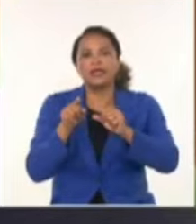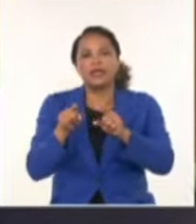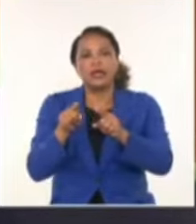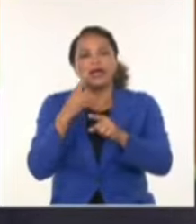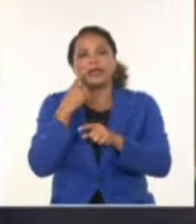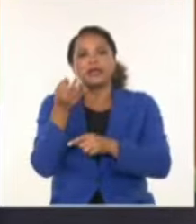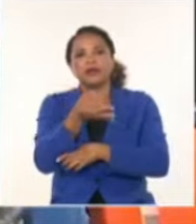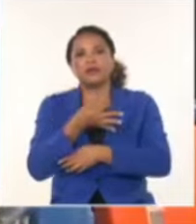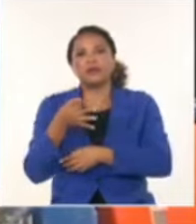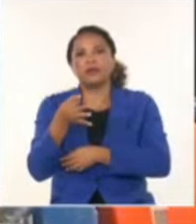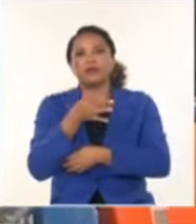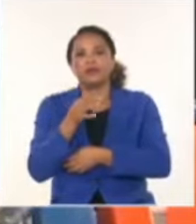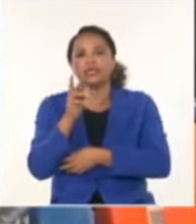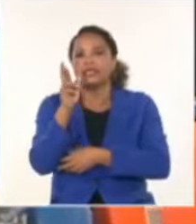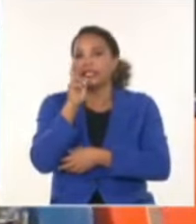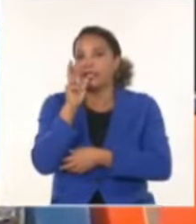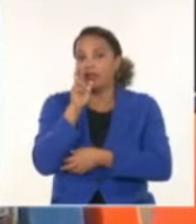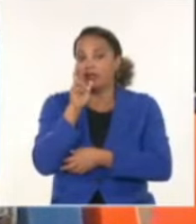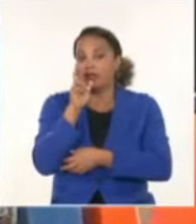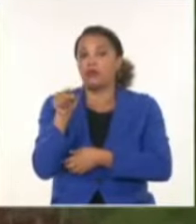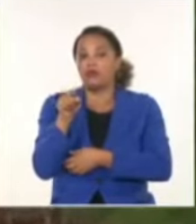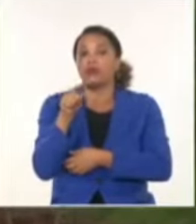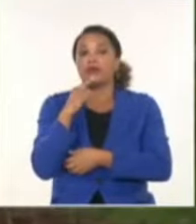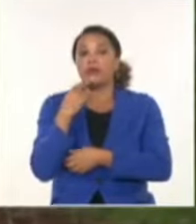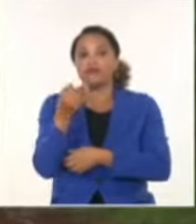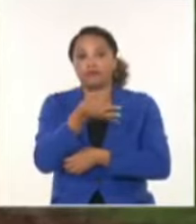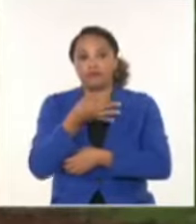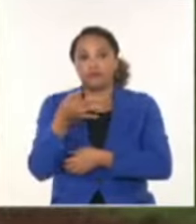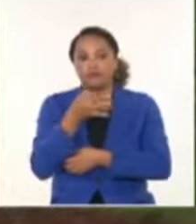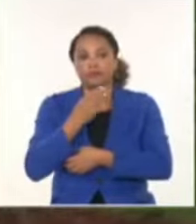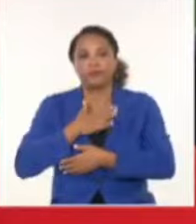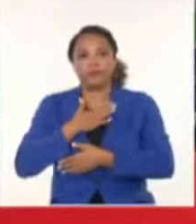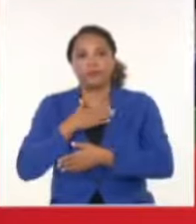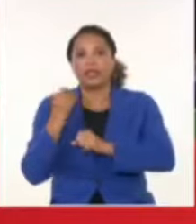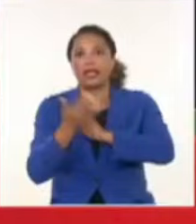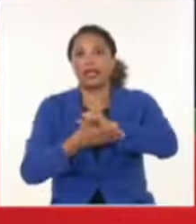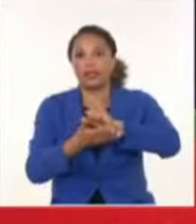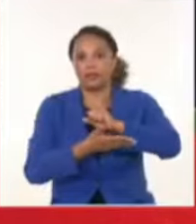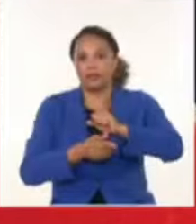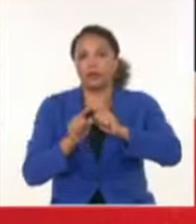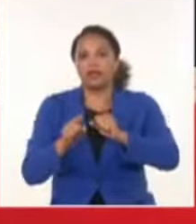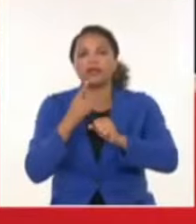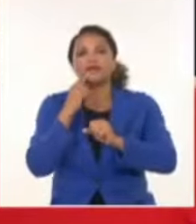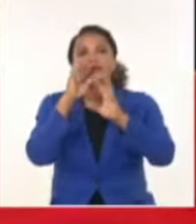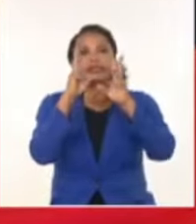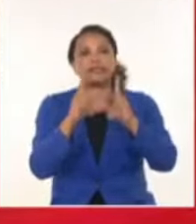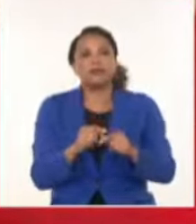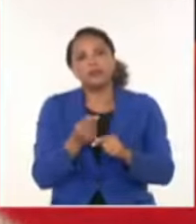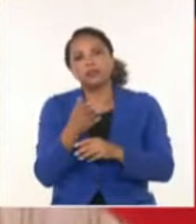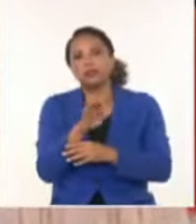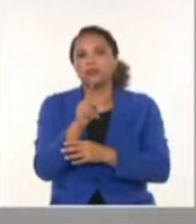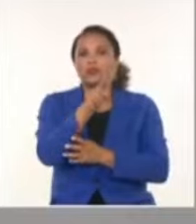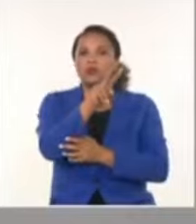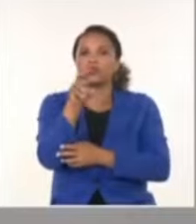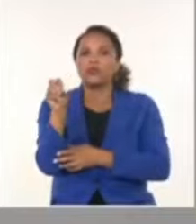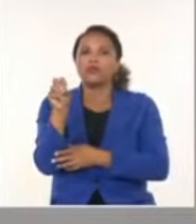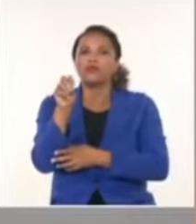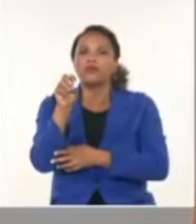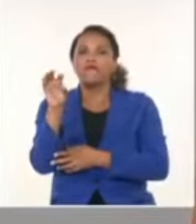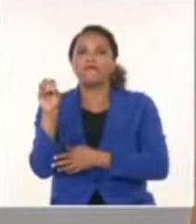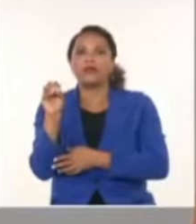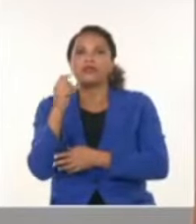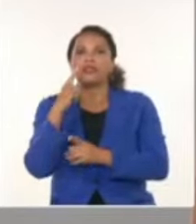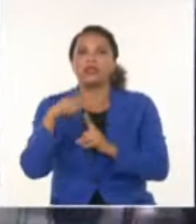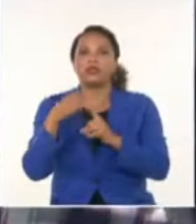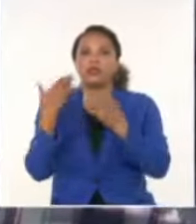municipio de Ciro redondo perteneciente a la empresa suc carrera con el mismo nombre con un rendimiento promedio 220 toneladas por